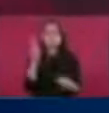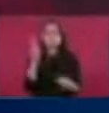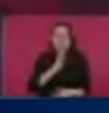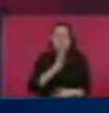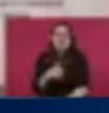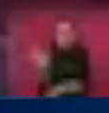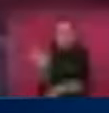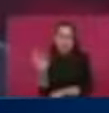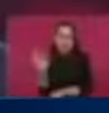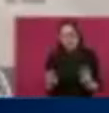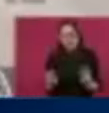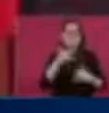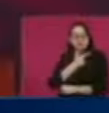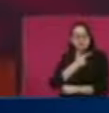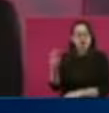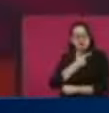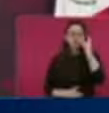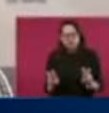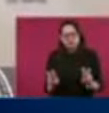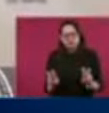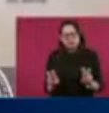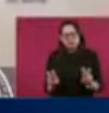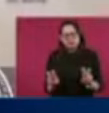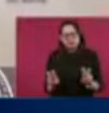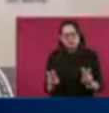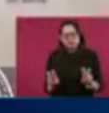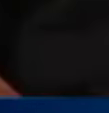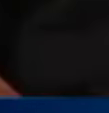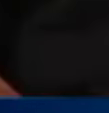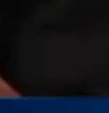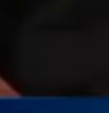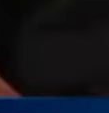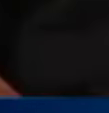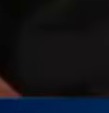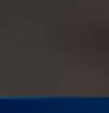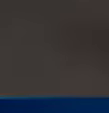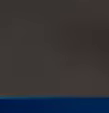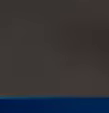Y, permítanme, permítanme, una disculpa, aquí se nos movió, pero bueno, aquí está. Ahora,